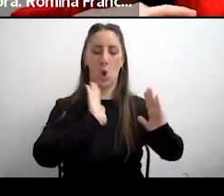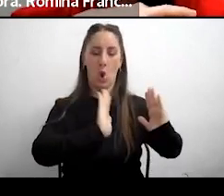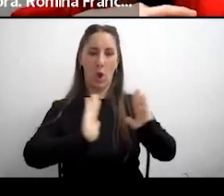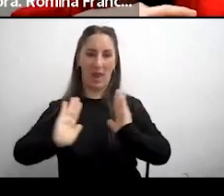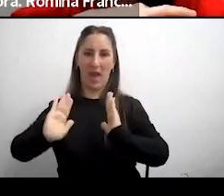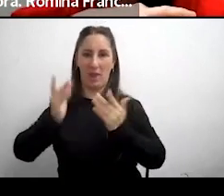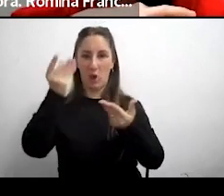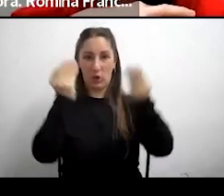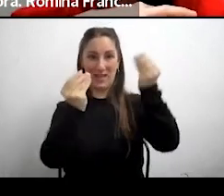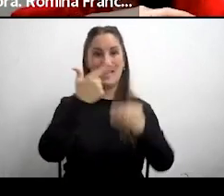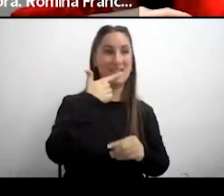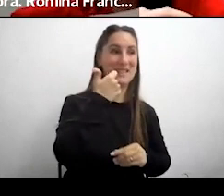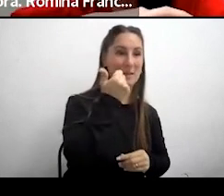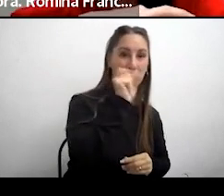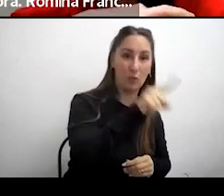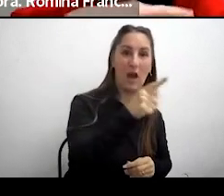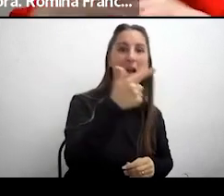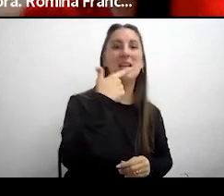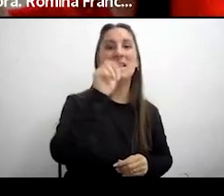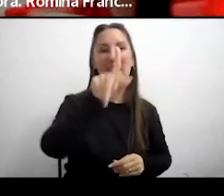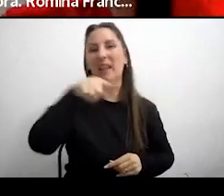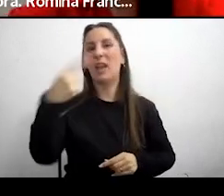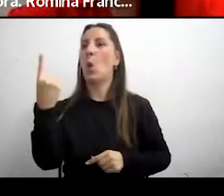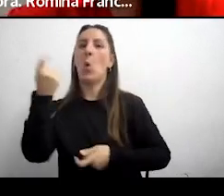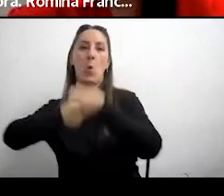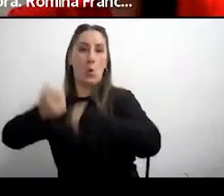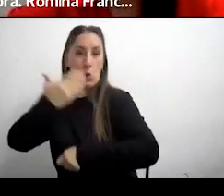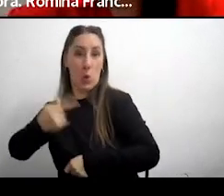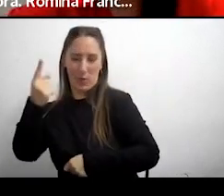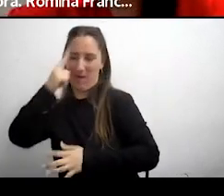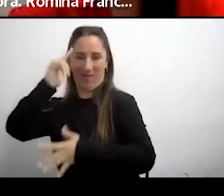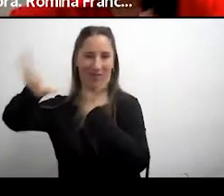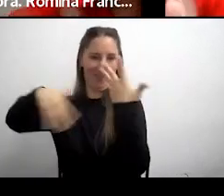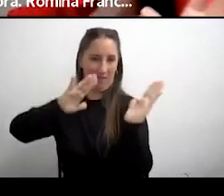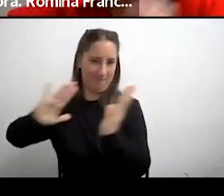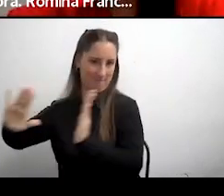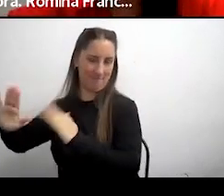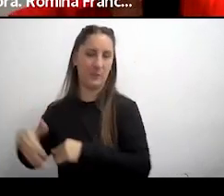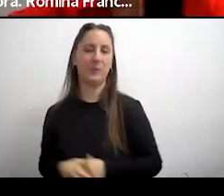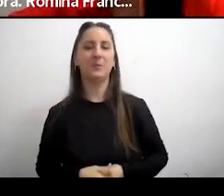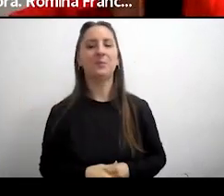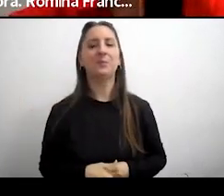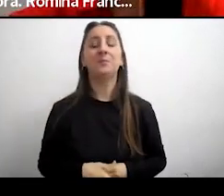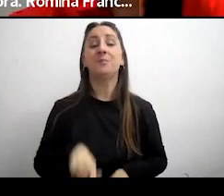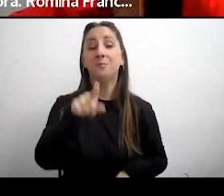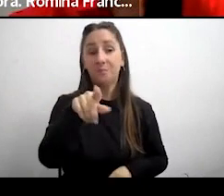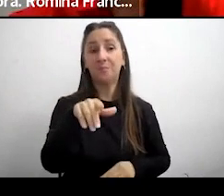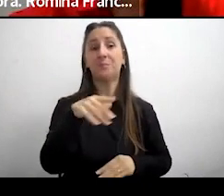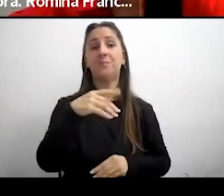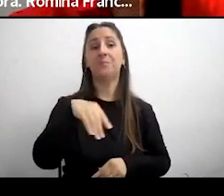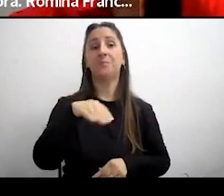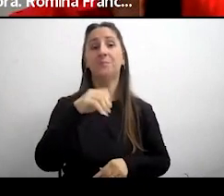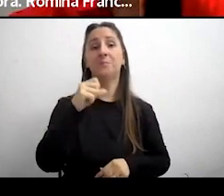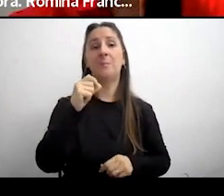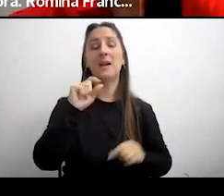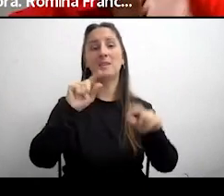contable de una SA, de una SRL, que de una unipersonal. Así que bueno, básicamente estos son los principales conceptos